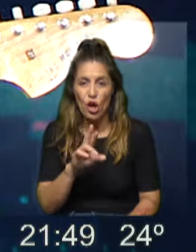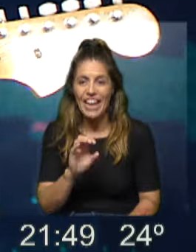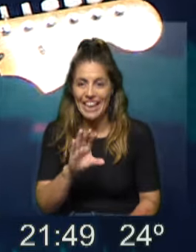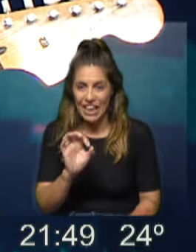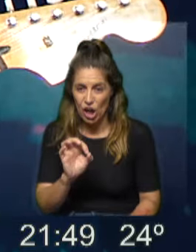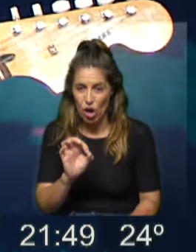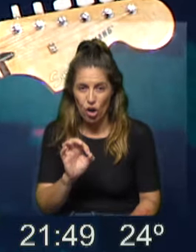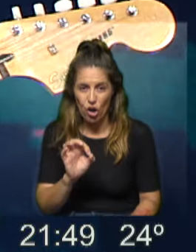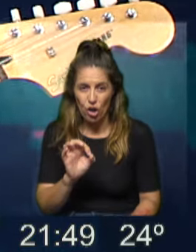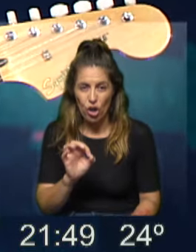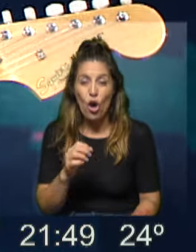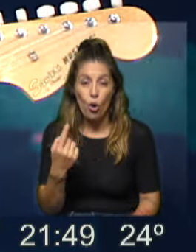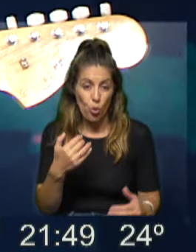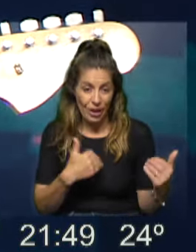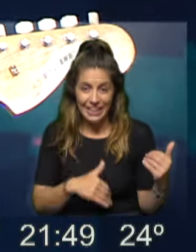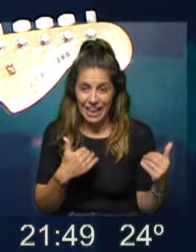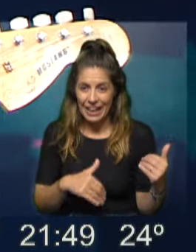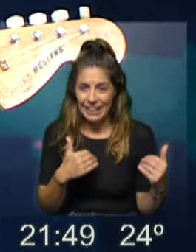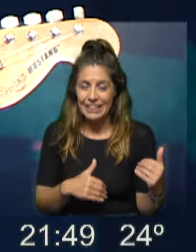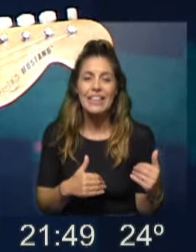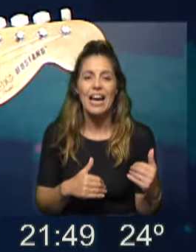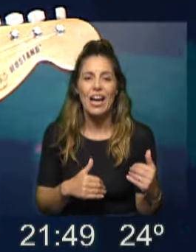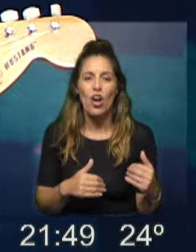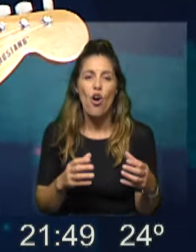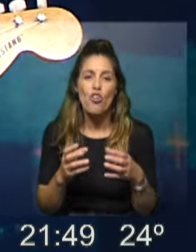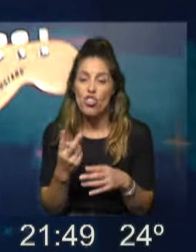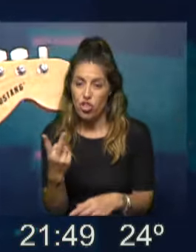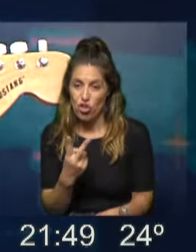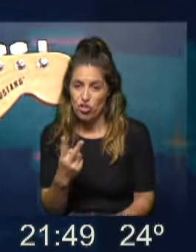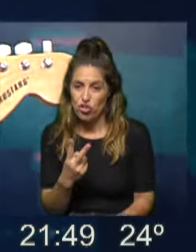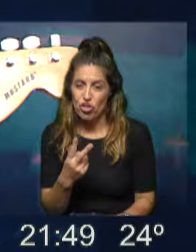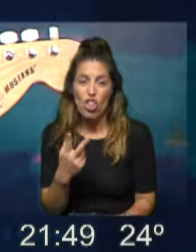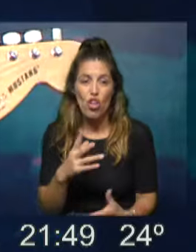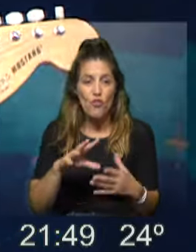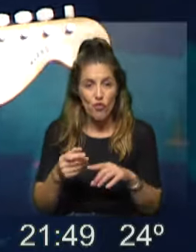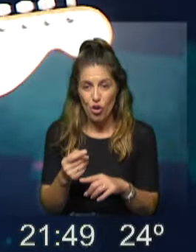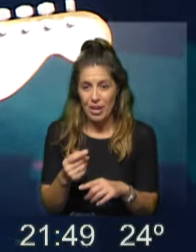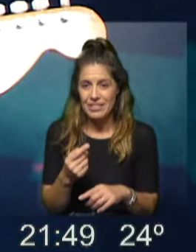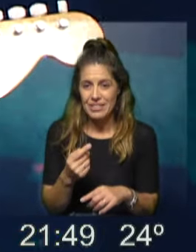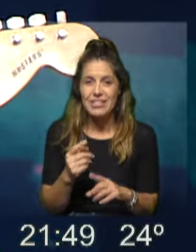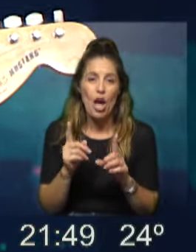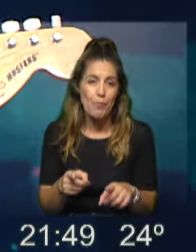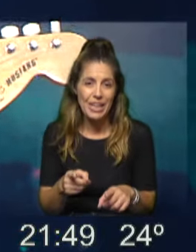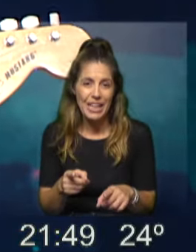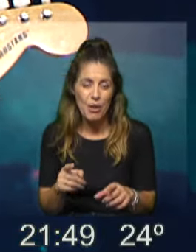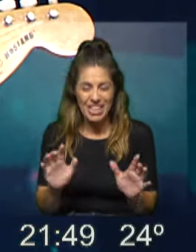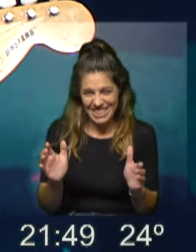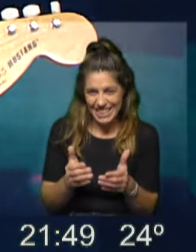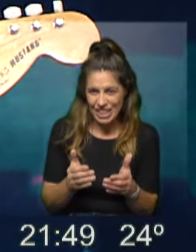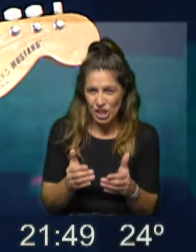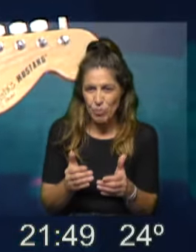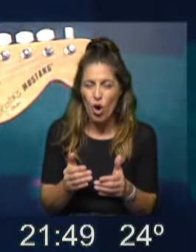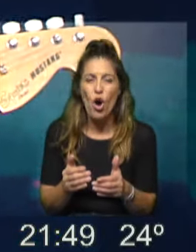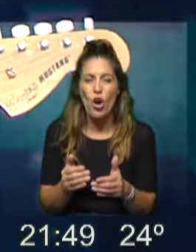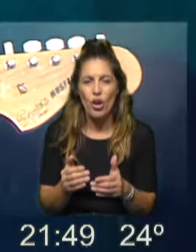con Jeremías Guión, que es mi guitarrista. Va a ser un formato dúo, vamos a explorar dos formatos, que esto también va a ser un poco más íntimo, energía